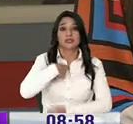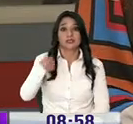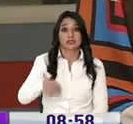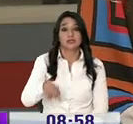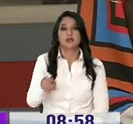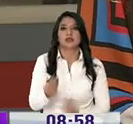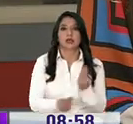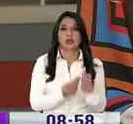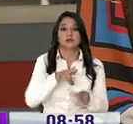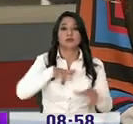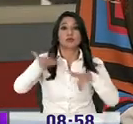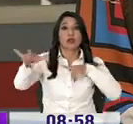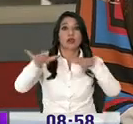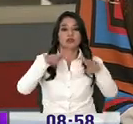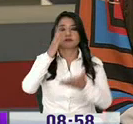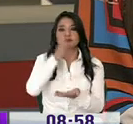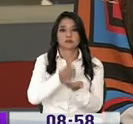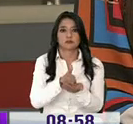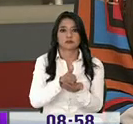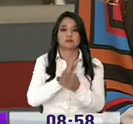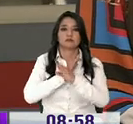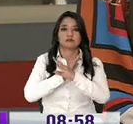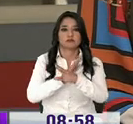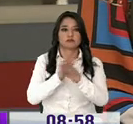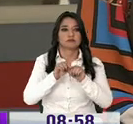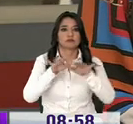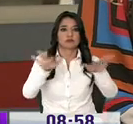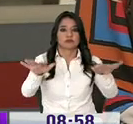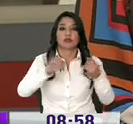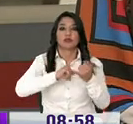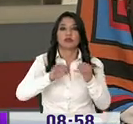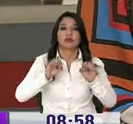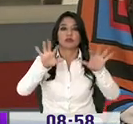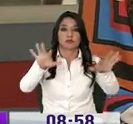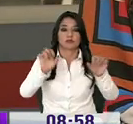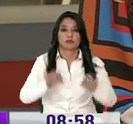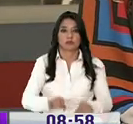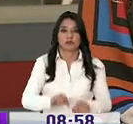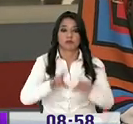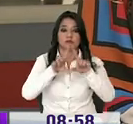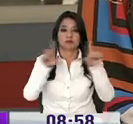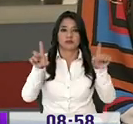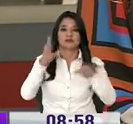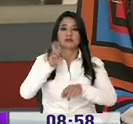la cancelación de vuelos a ese país para evitar un posible contagio. Las agencias de